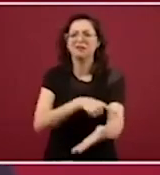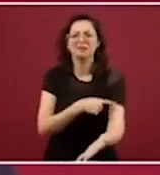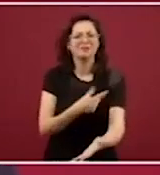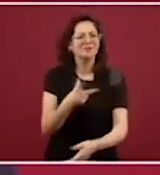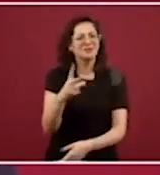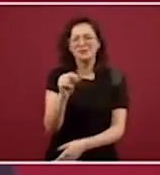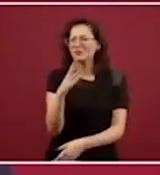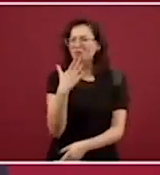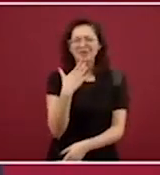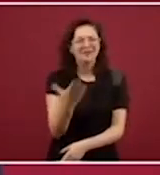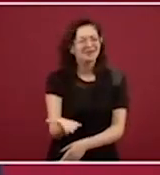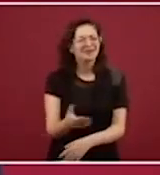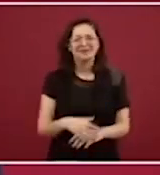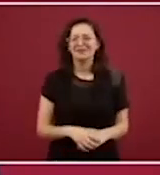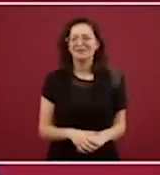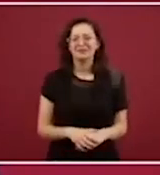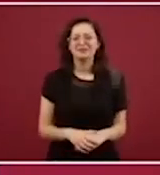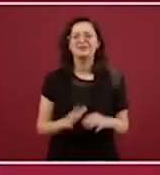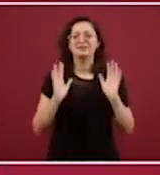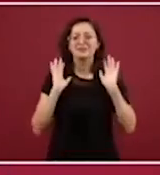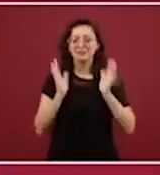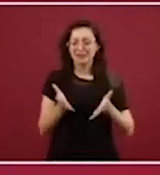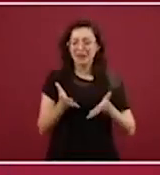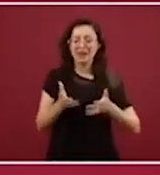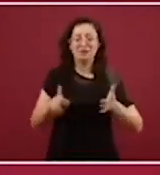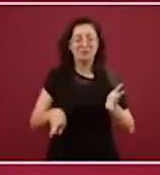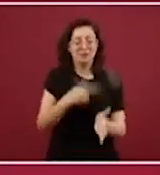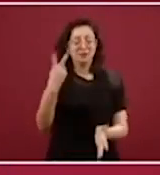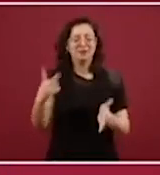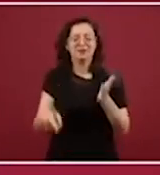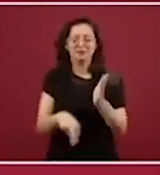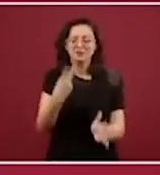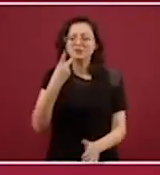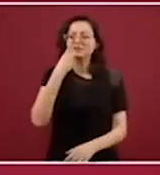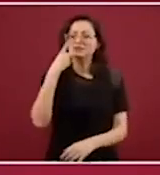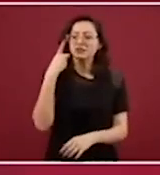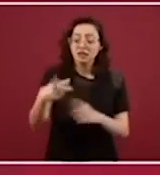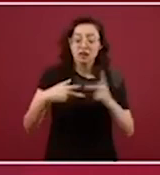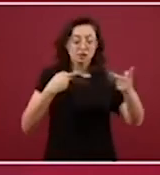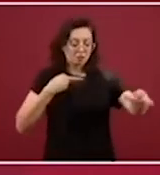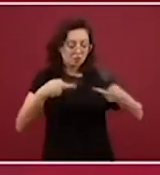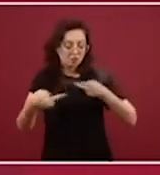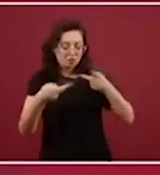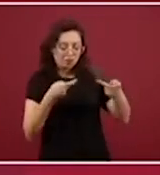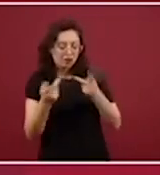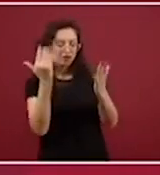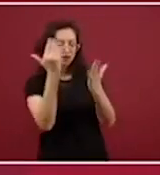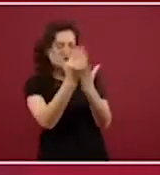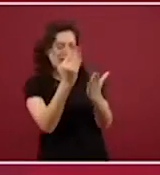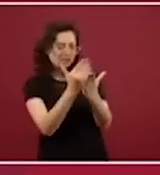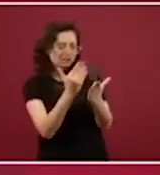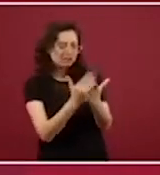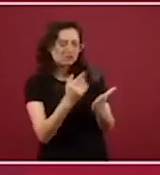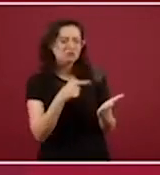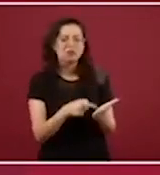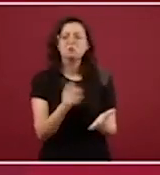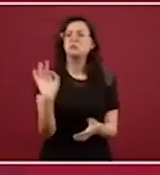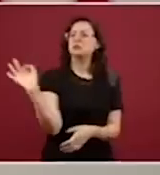inicio que en el plan técnico de respuesta tenemos contempladas las posibles